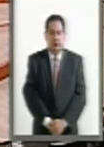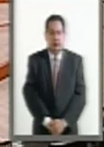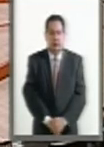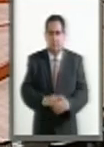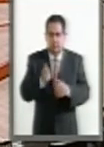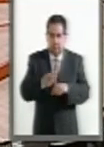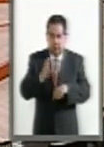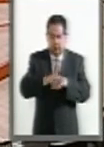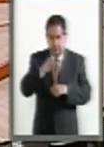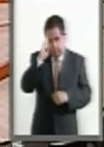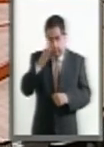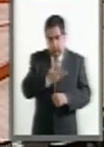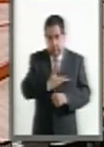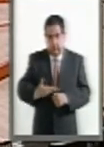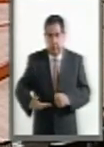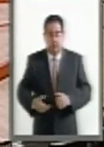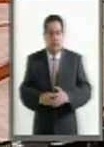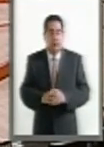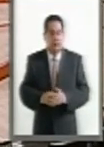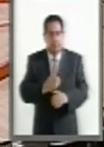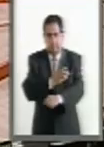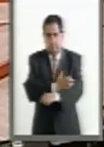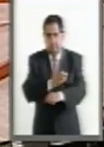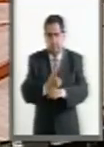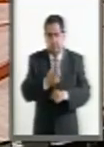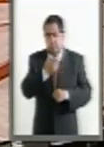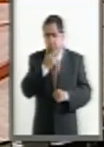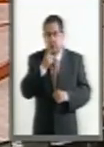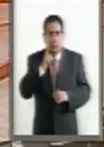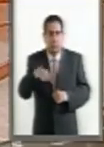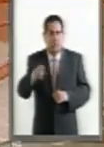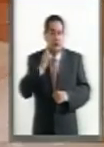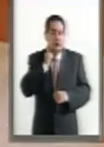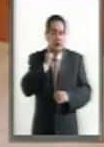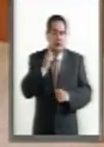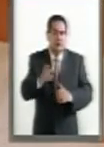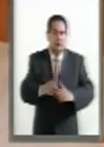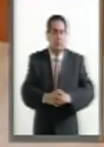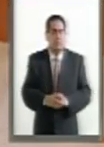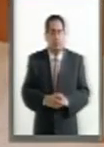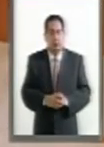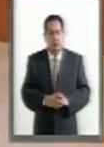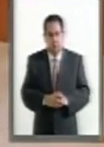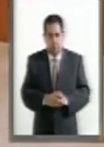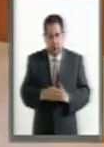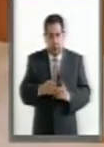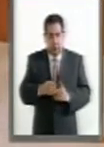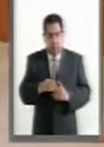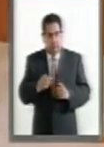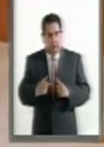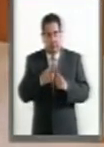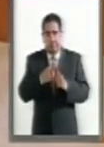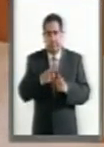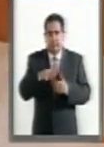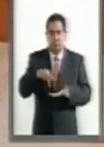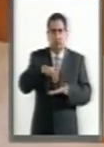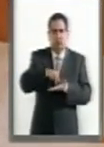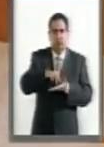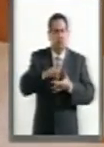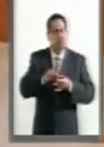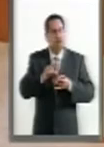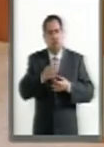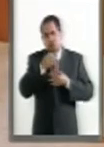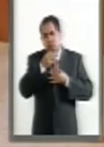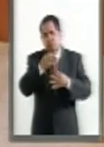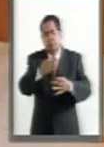Con su permiso, señor presidente, compañeros y compañeros senadores, hago uso de esta tribuna para